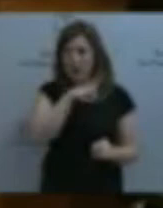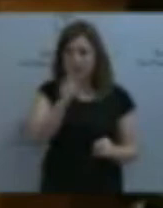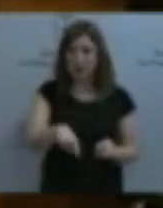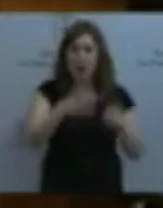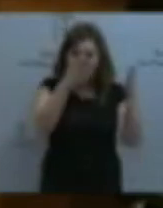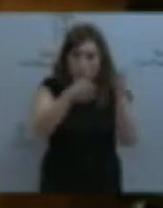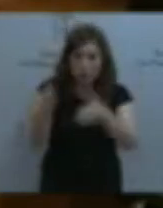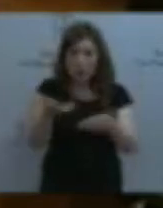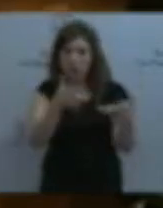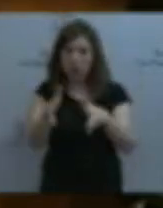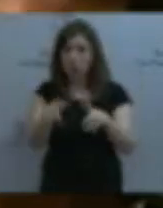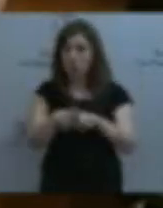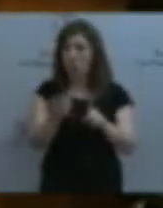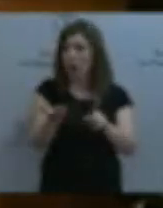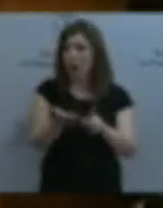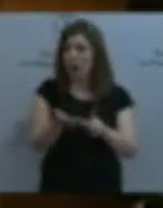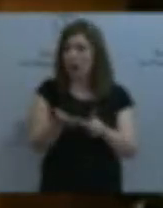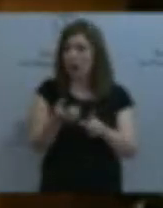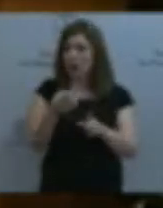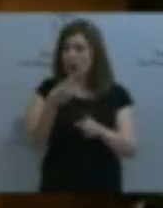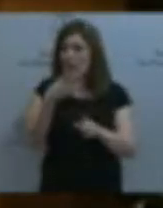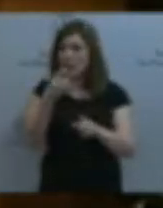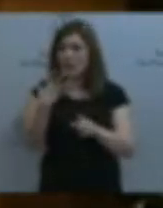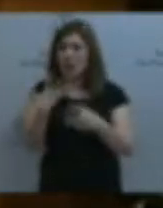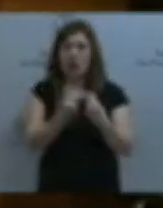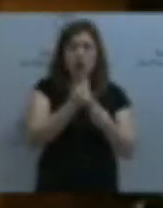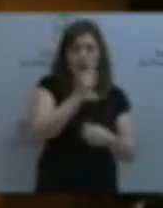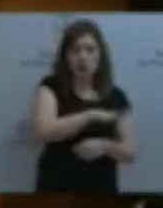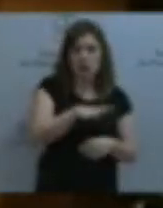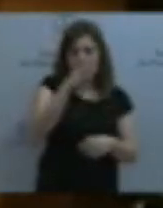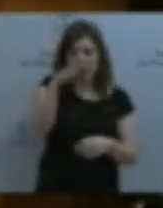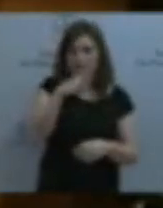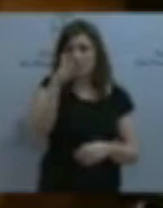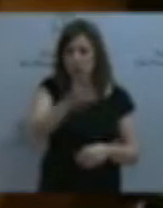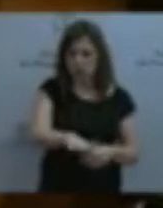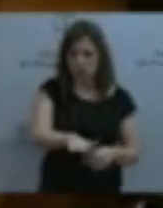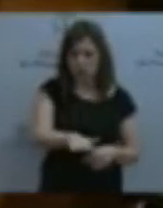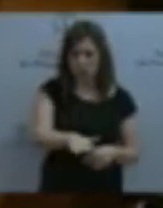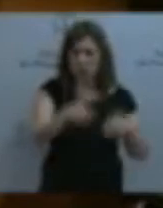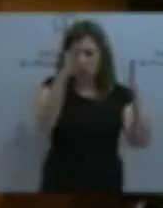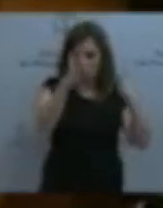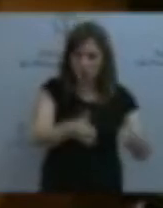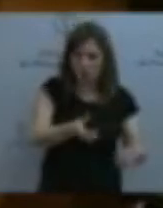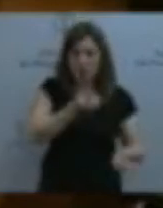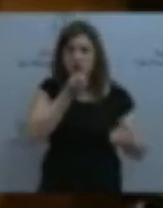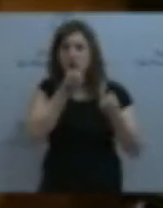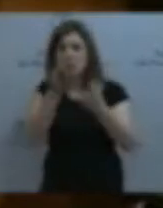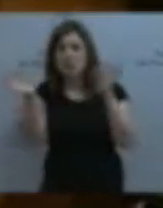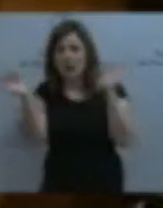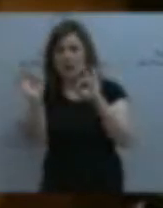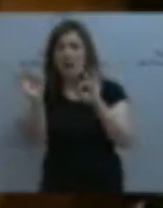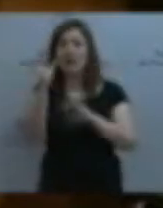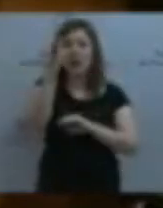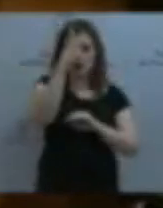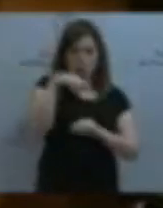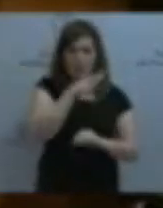poco más o menos como la cafetería trató a los niños. Los padres denuncian. Ustedes no comunican que se hacen eco de la denuncia.